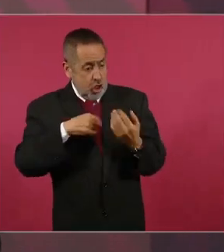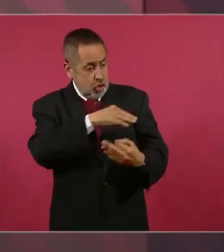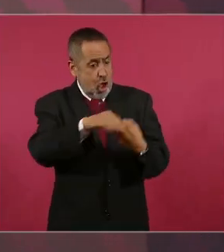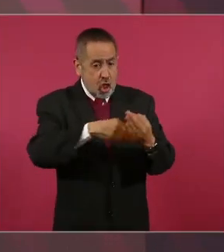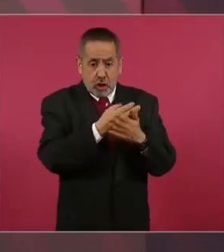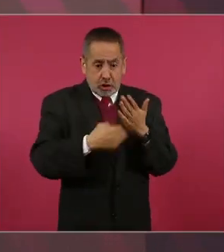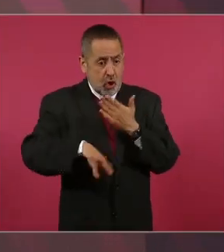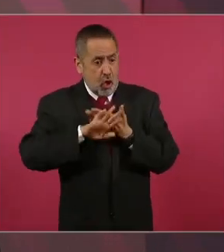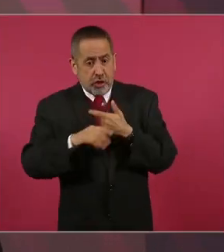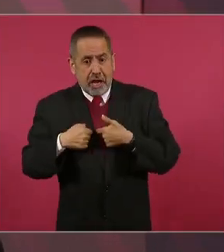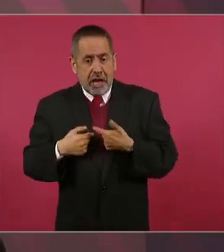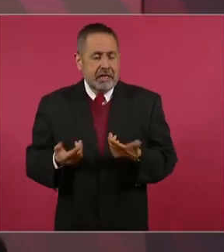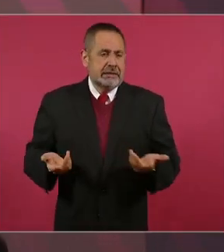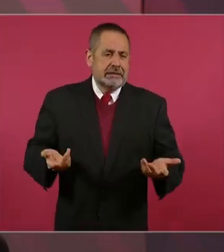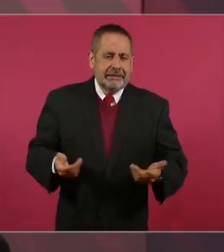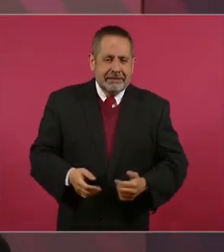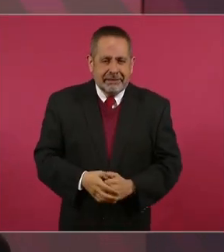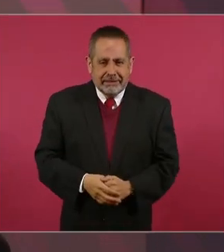todos.